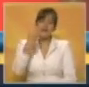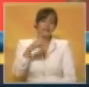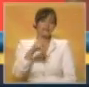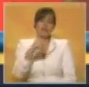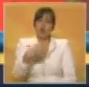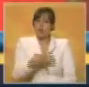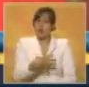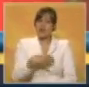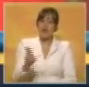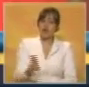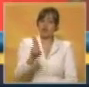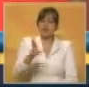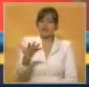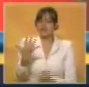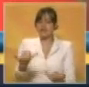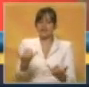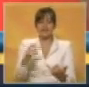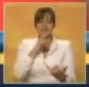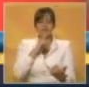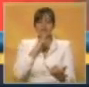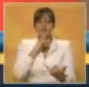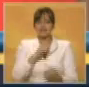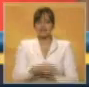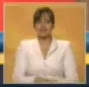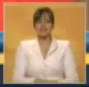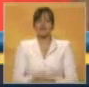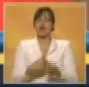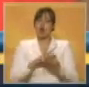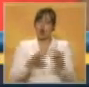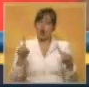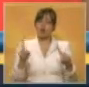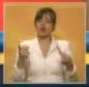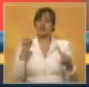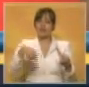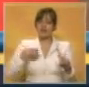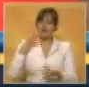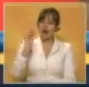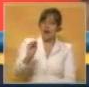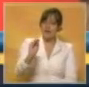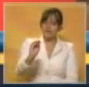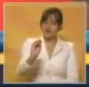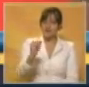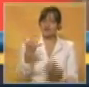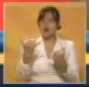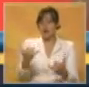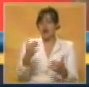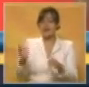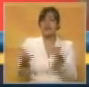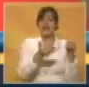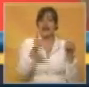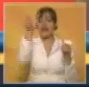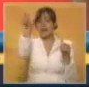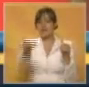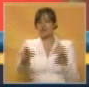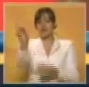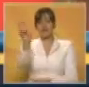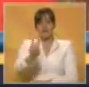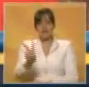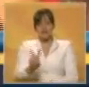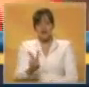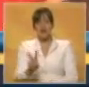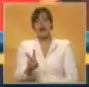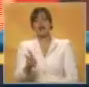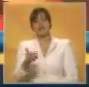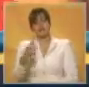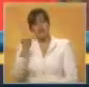ser utilizada, inhabitable. Otra cosa que queríamos decir es que estamos sacando a los venezolanos que